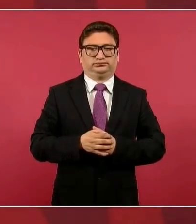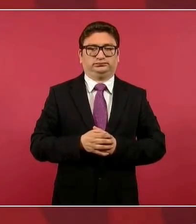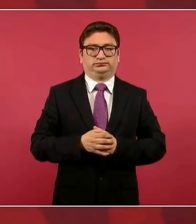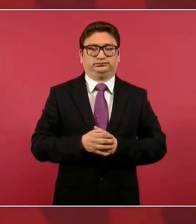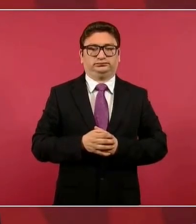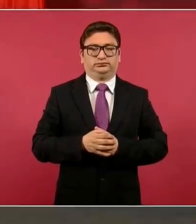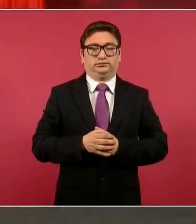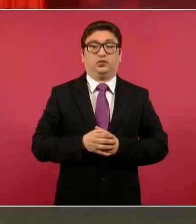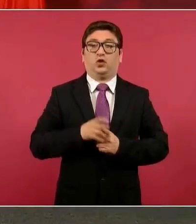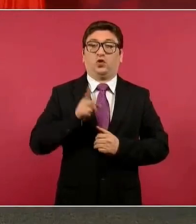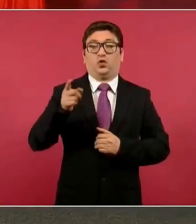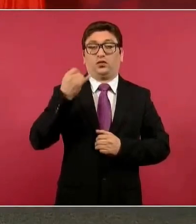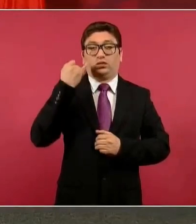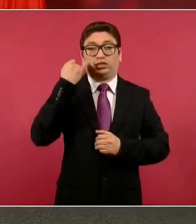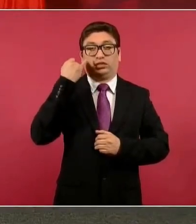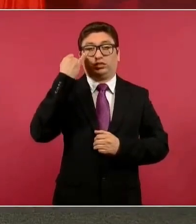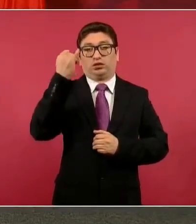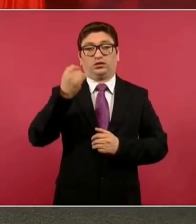caminos